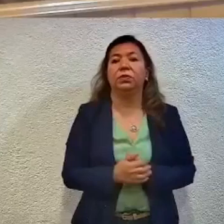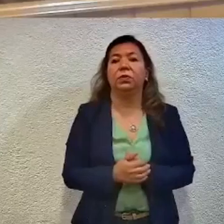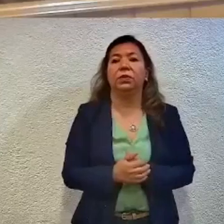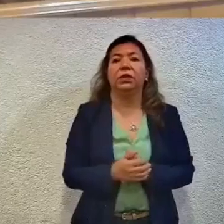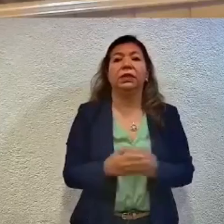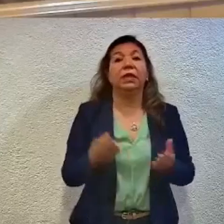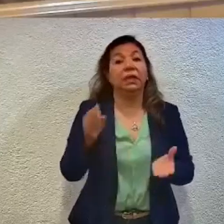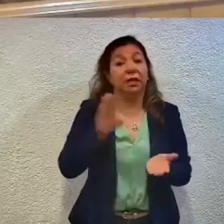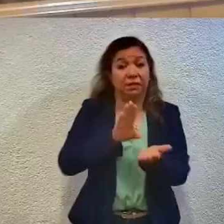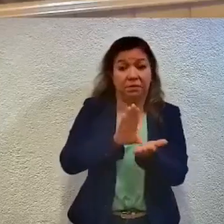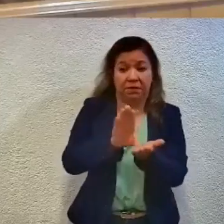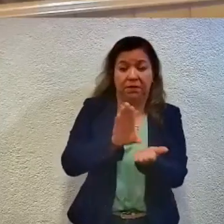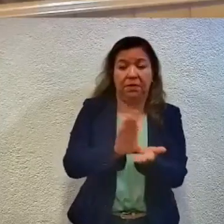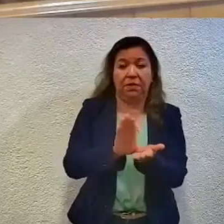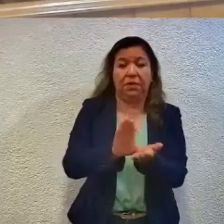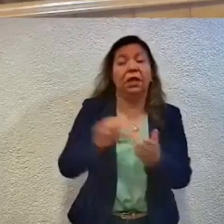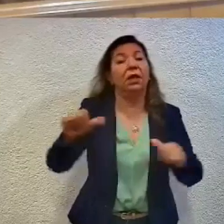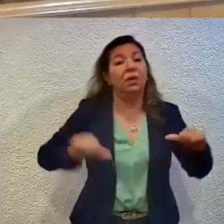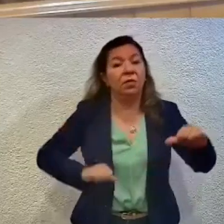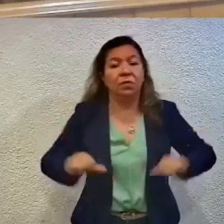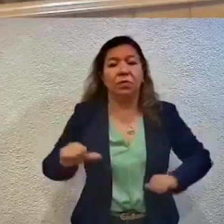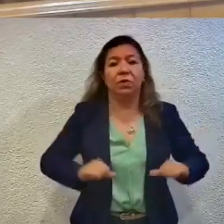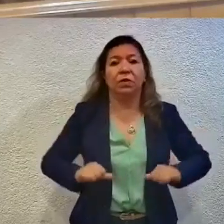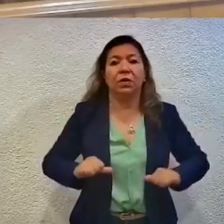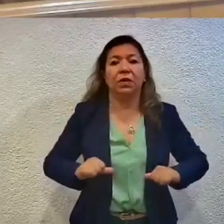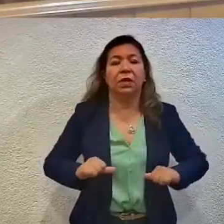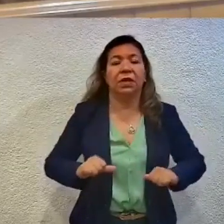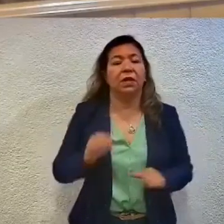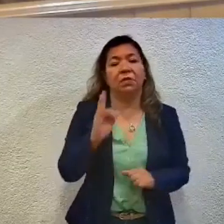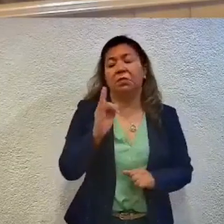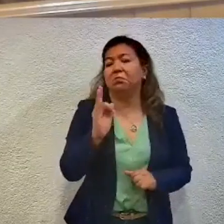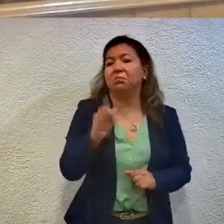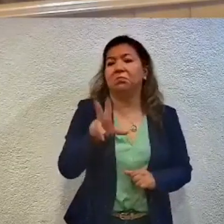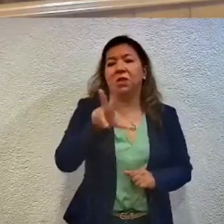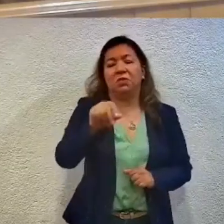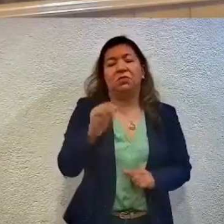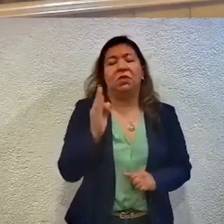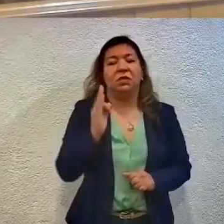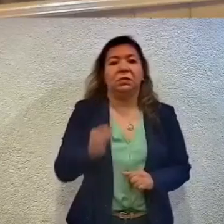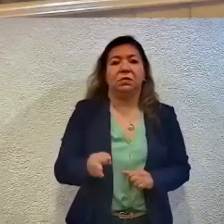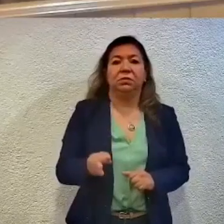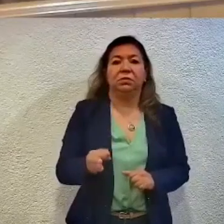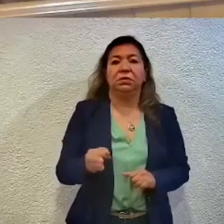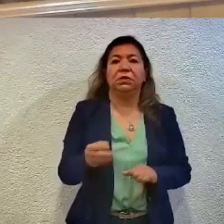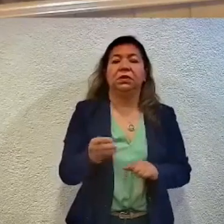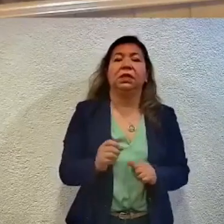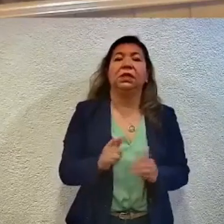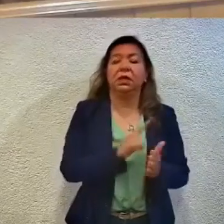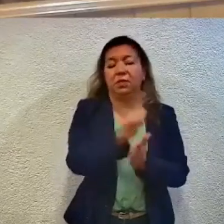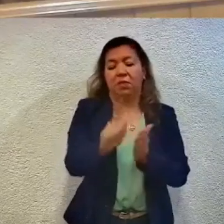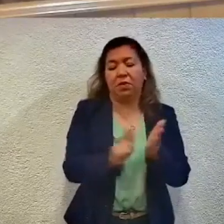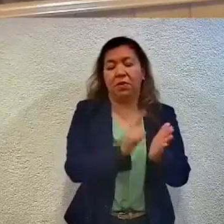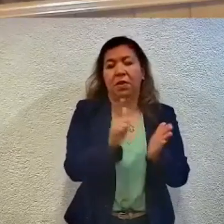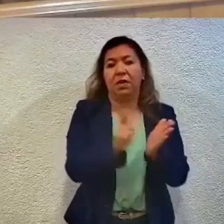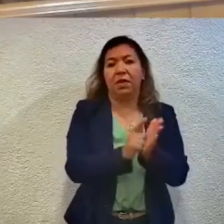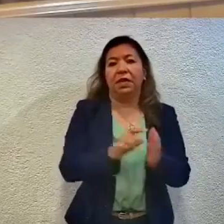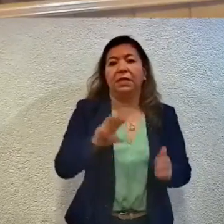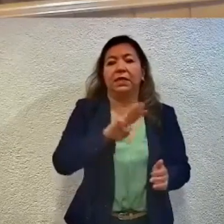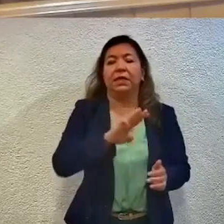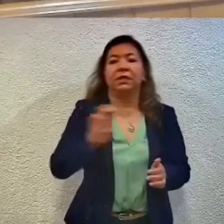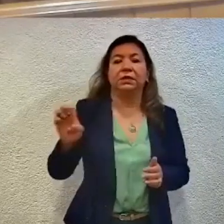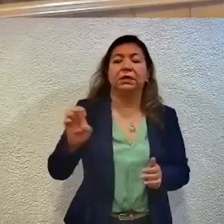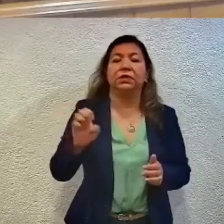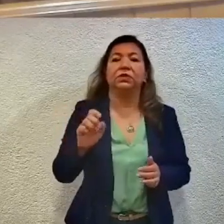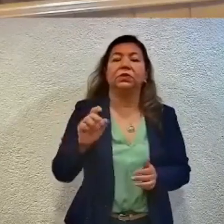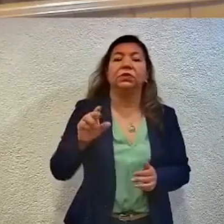se advierte que la autoridad sostiene su negativa en términos de los artículos 394 y 395 de la Ley